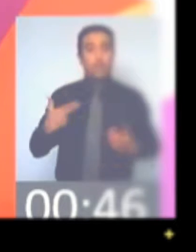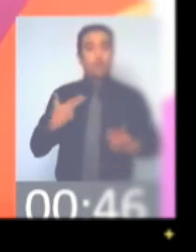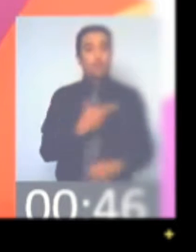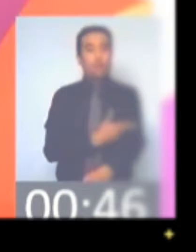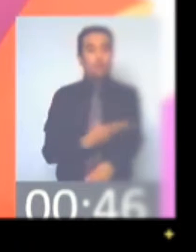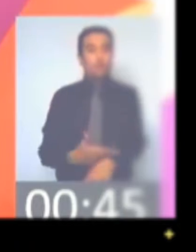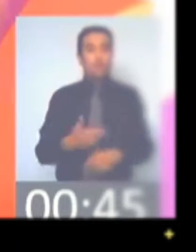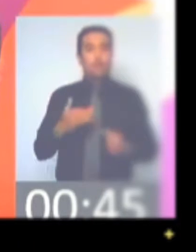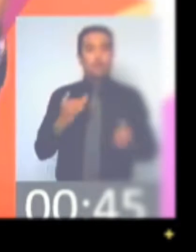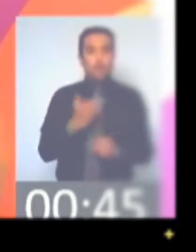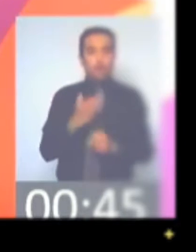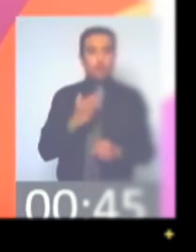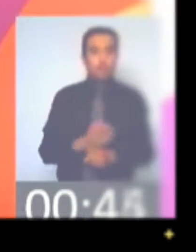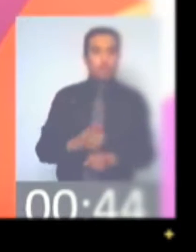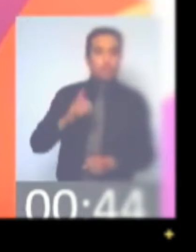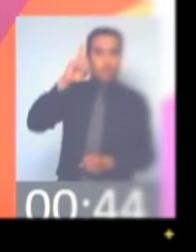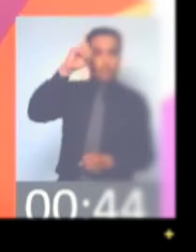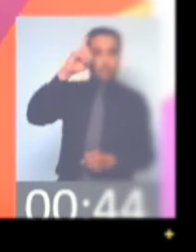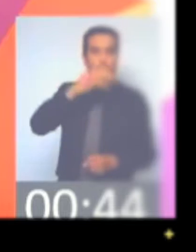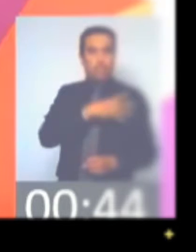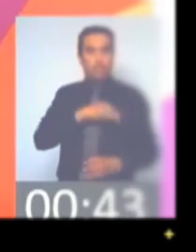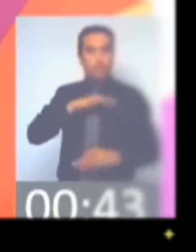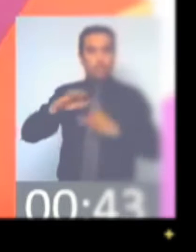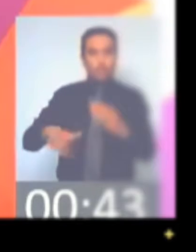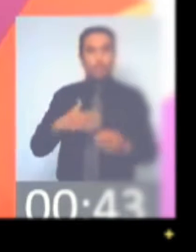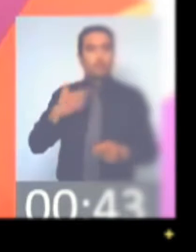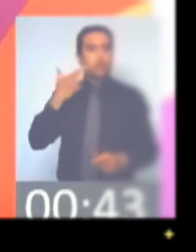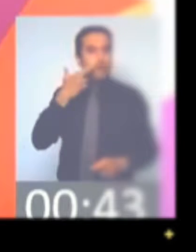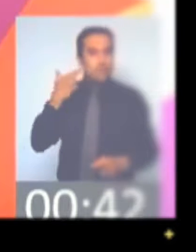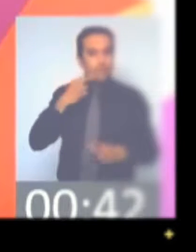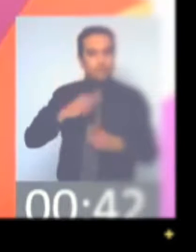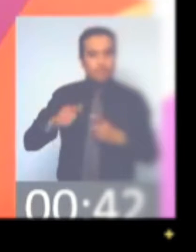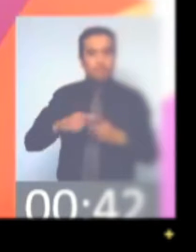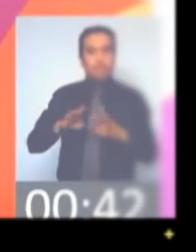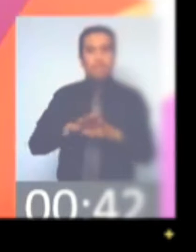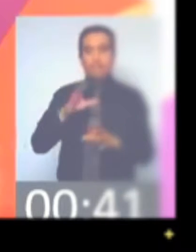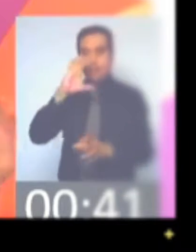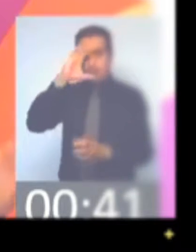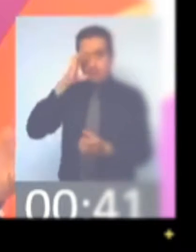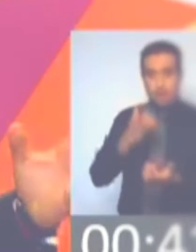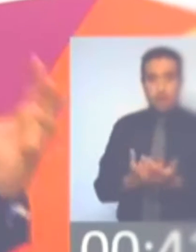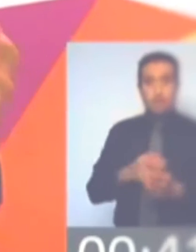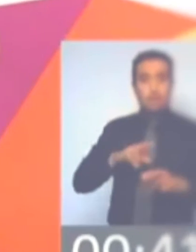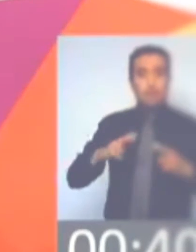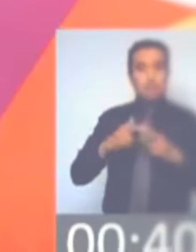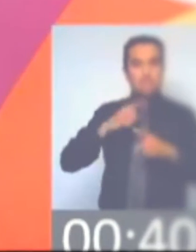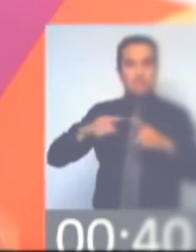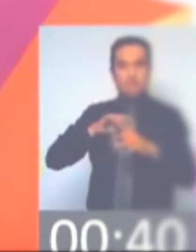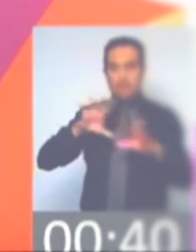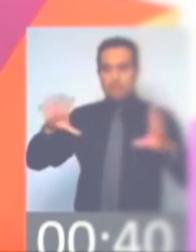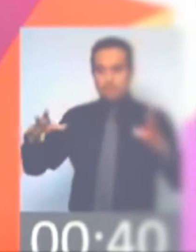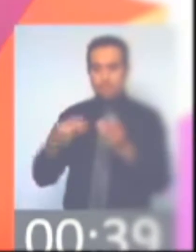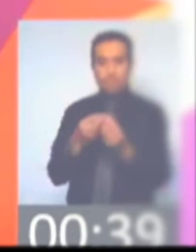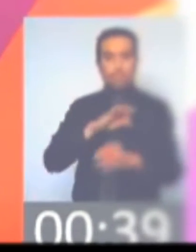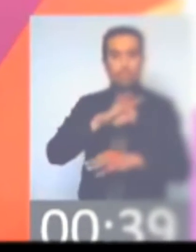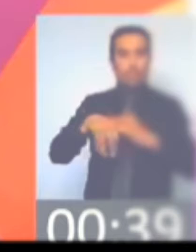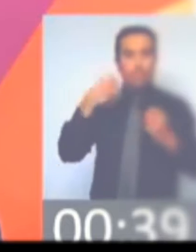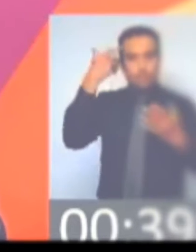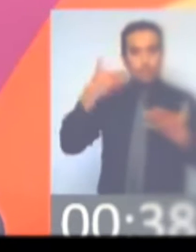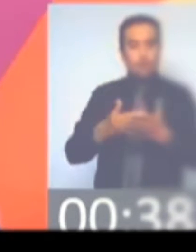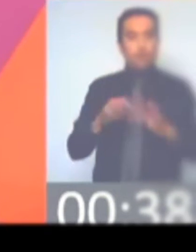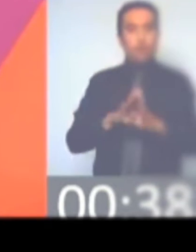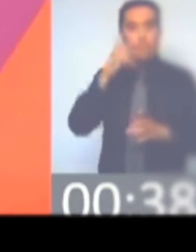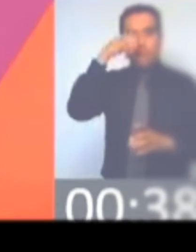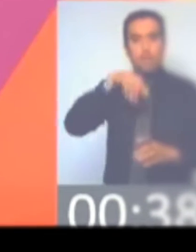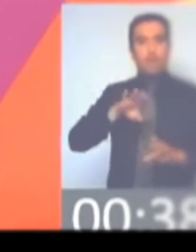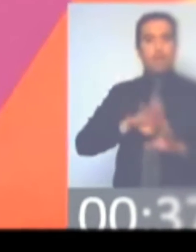todos los hijos de Dios, a negros y blancos, judíos y cristianos, protestantes y católicos, que unamos todas nuestras manos para cantar nuestra